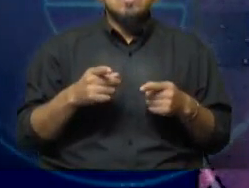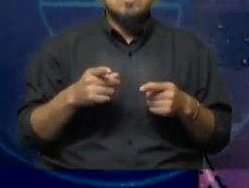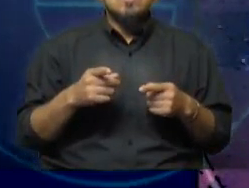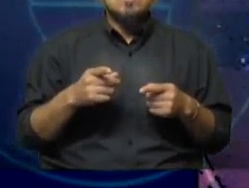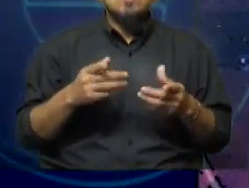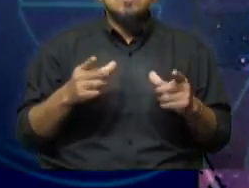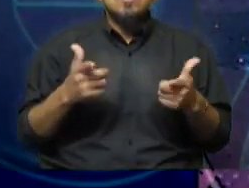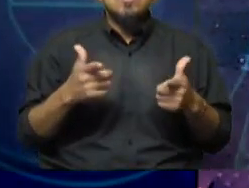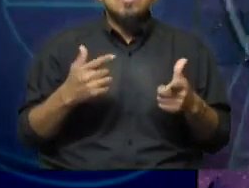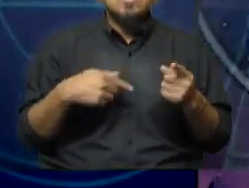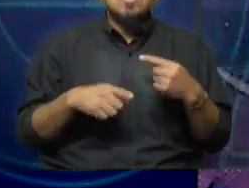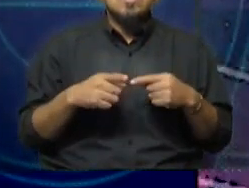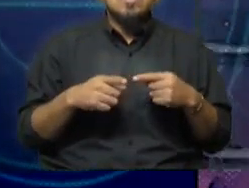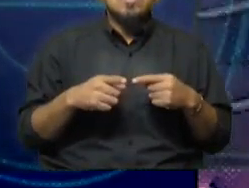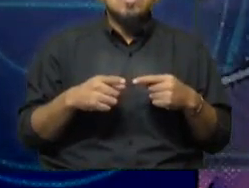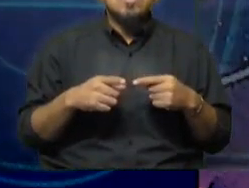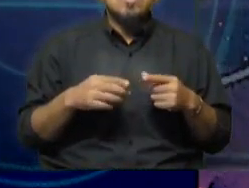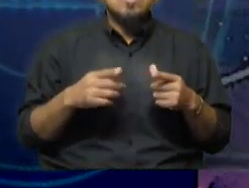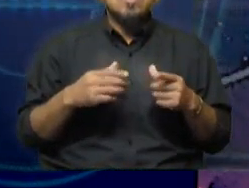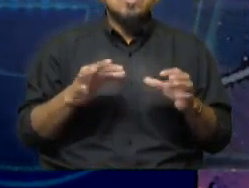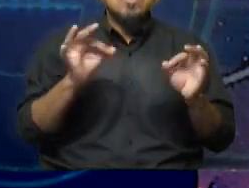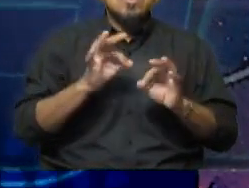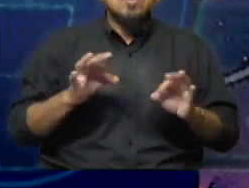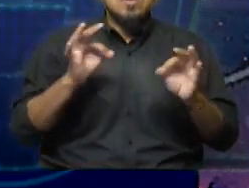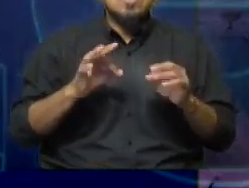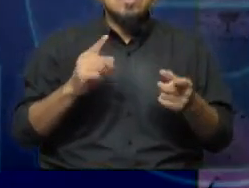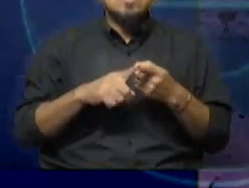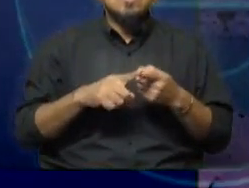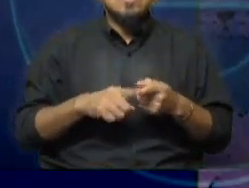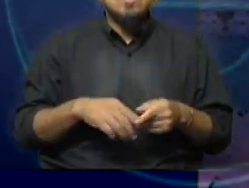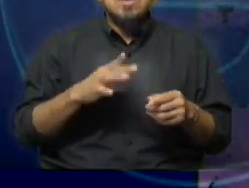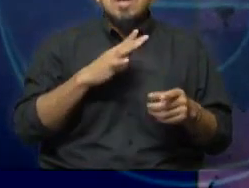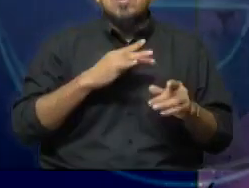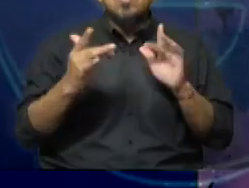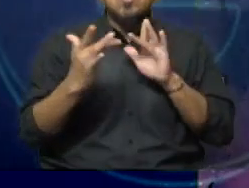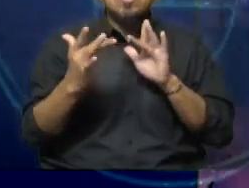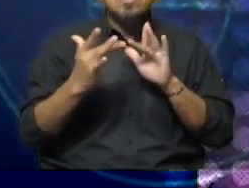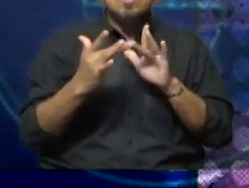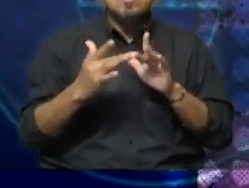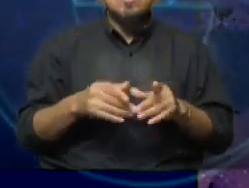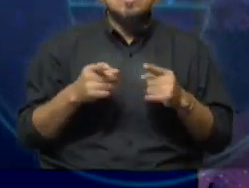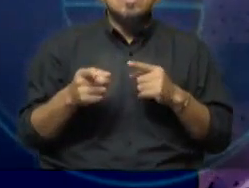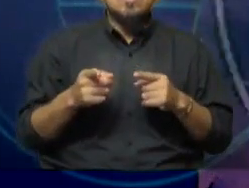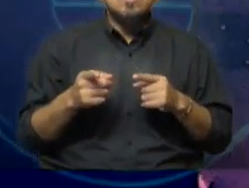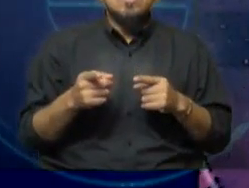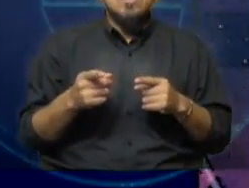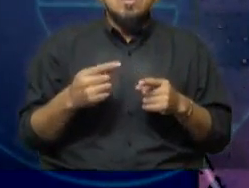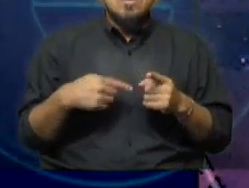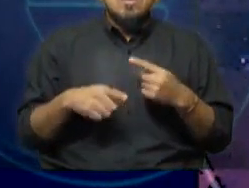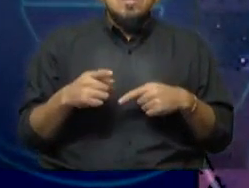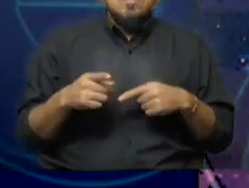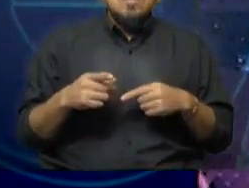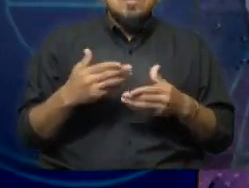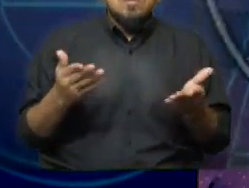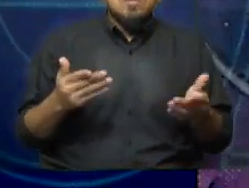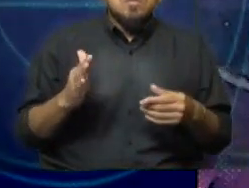si no hay una convocatoria claro, abierta? Claro. Tiene que tener algún contacto con ese productor uh-huh. para eso y eso es muy difícil. Y más para cuando sos